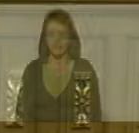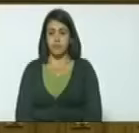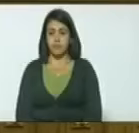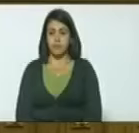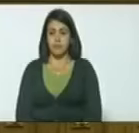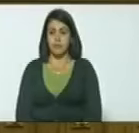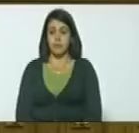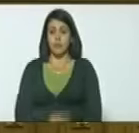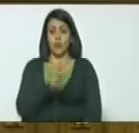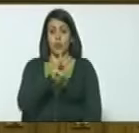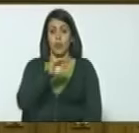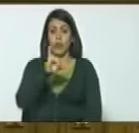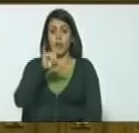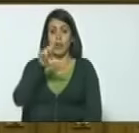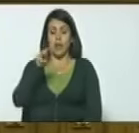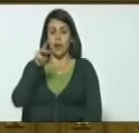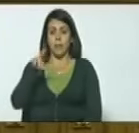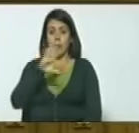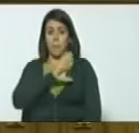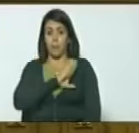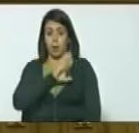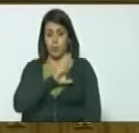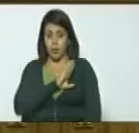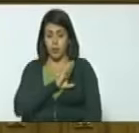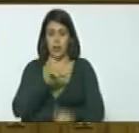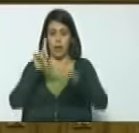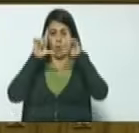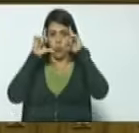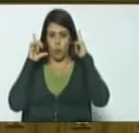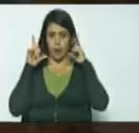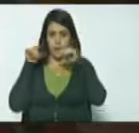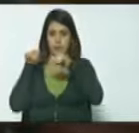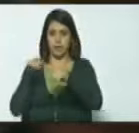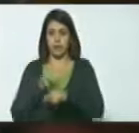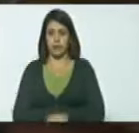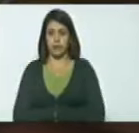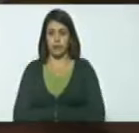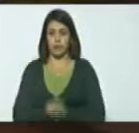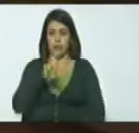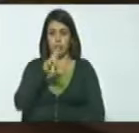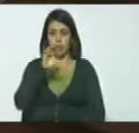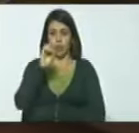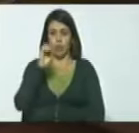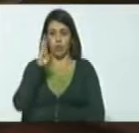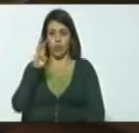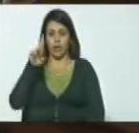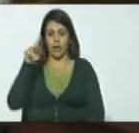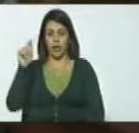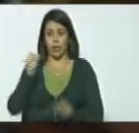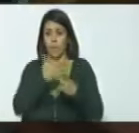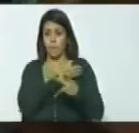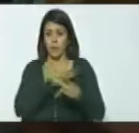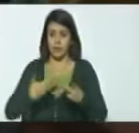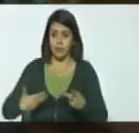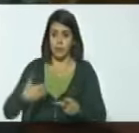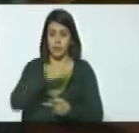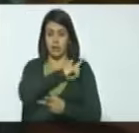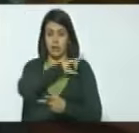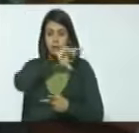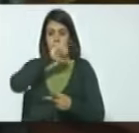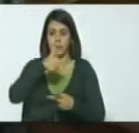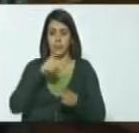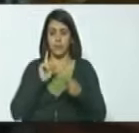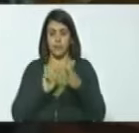El señor Wilmer Ruperti, propietario del equipo Tiburones de La Guaira. El señor Roberto Mirabal, presidente de la Junta